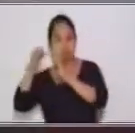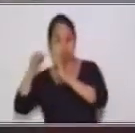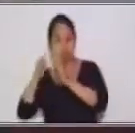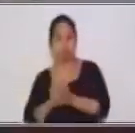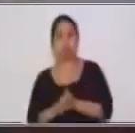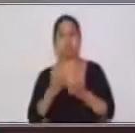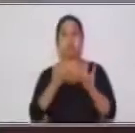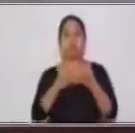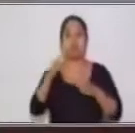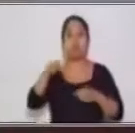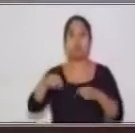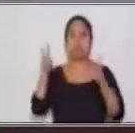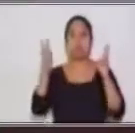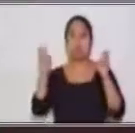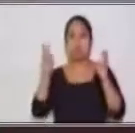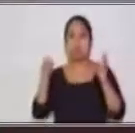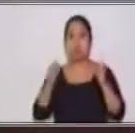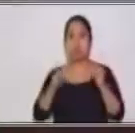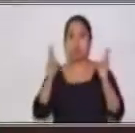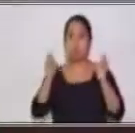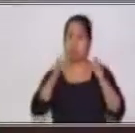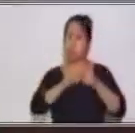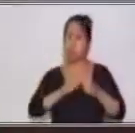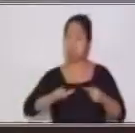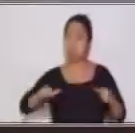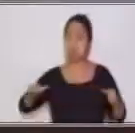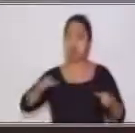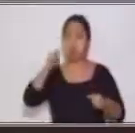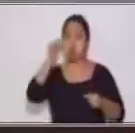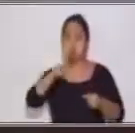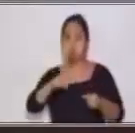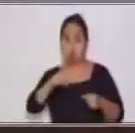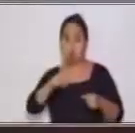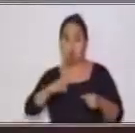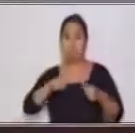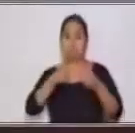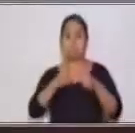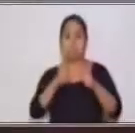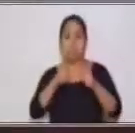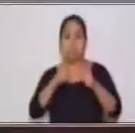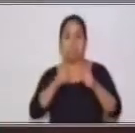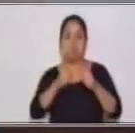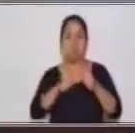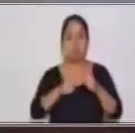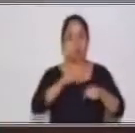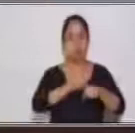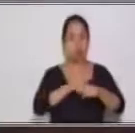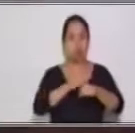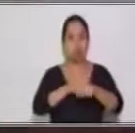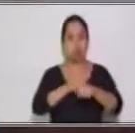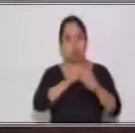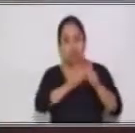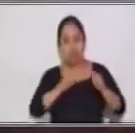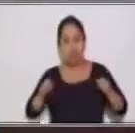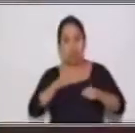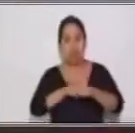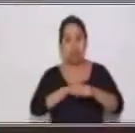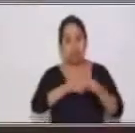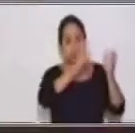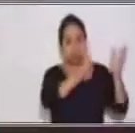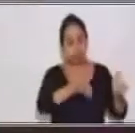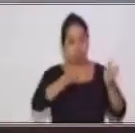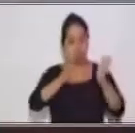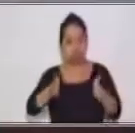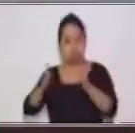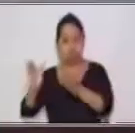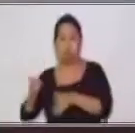como este tema les explicaba que es un tema muy extenso, yo traté de realizar una línea del tiempo para que ustedes en casa también lo puedan escribir en